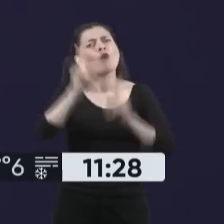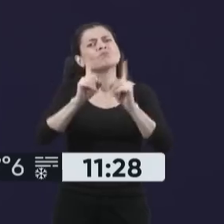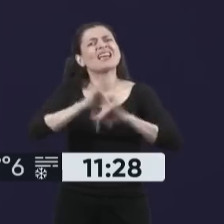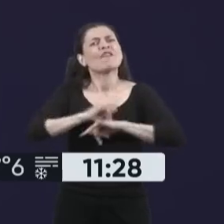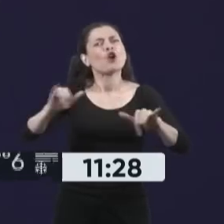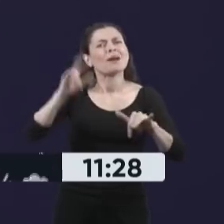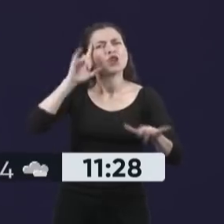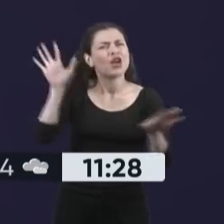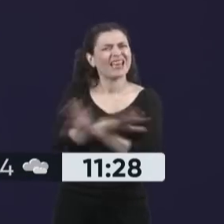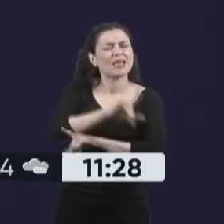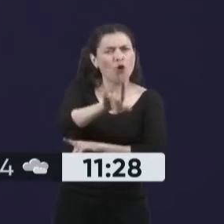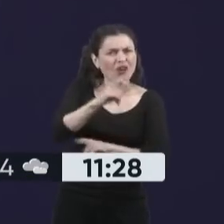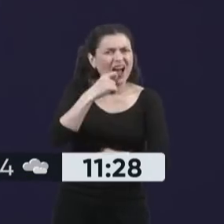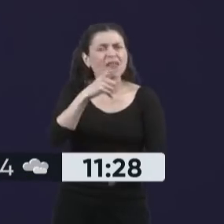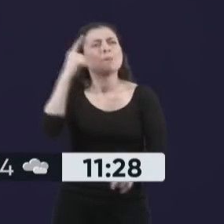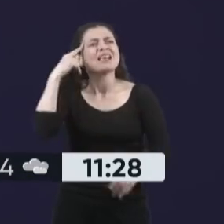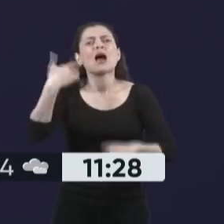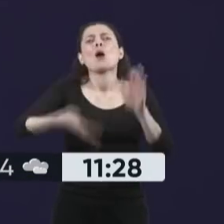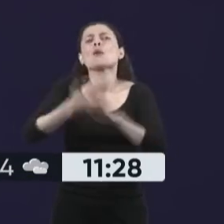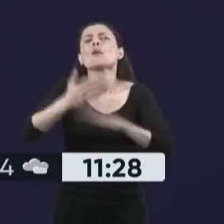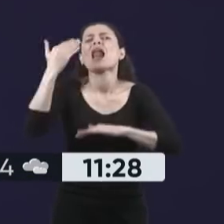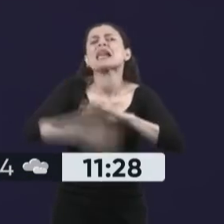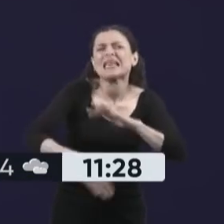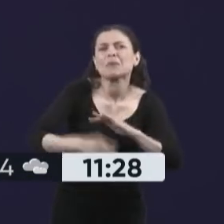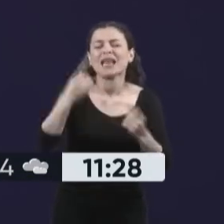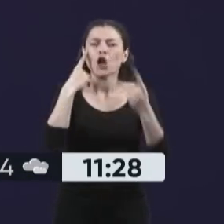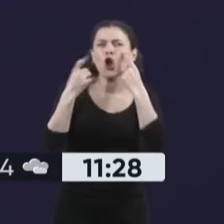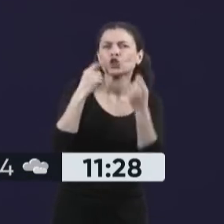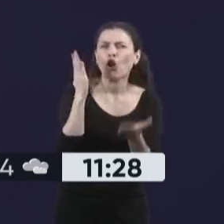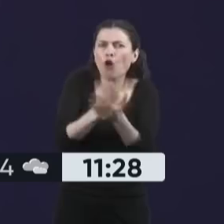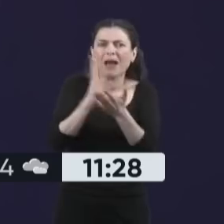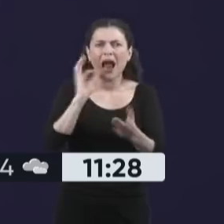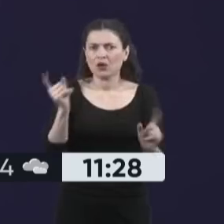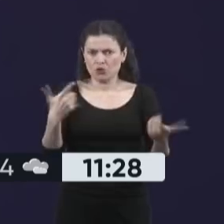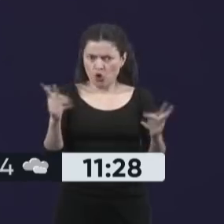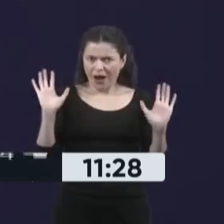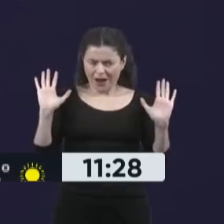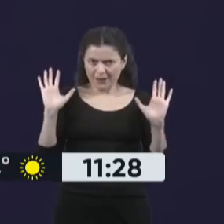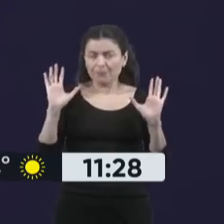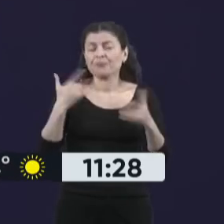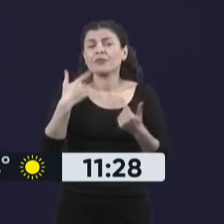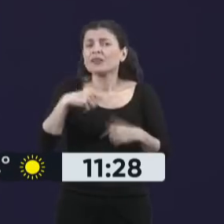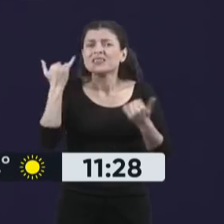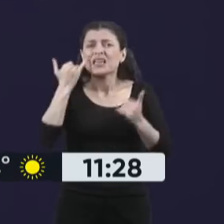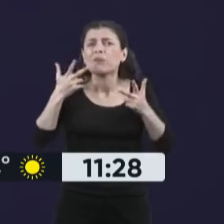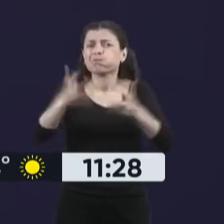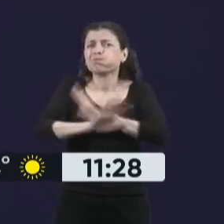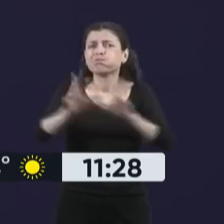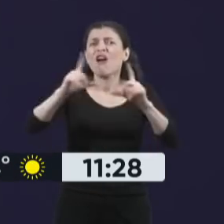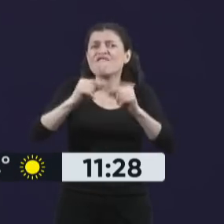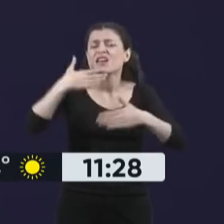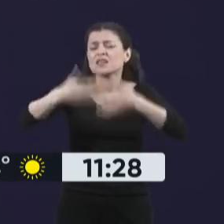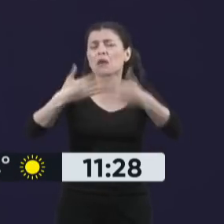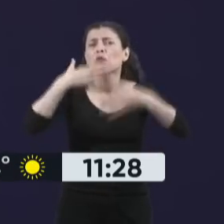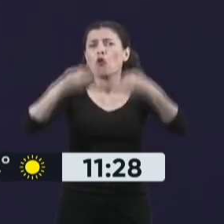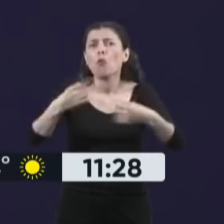que no tiene límite, que es absolutamente gratuito hasta las fechas determinadas y que efectivamente es